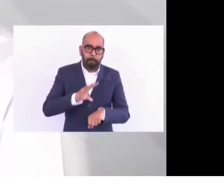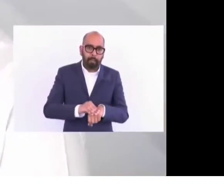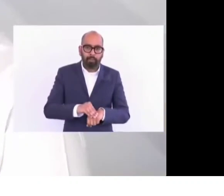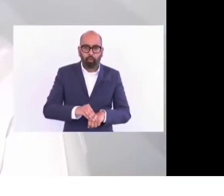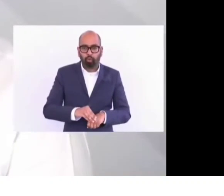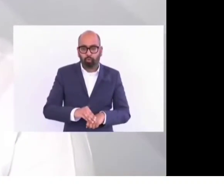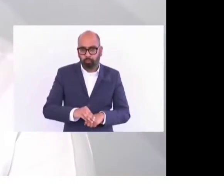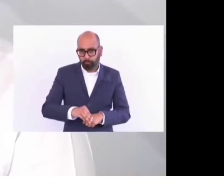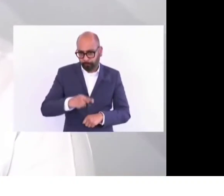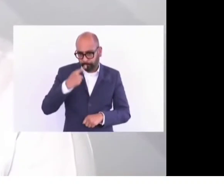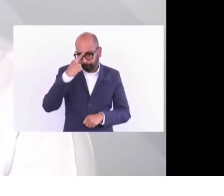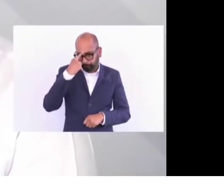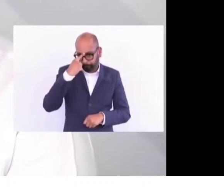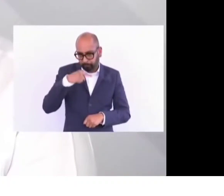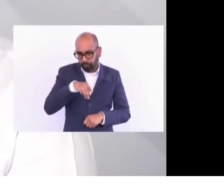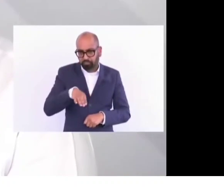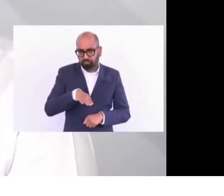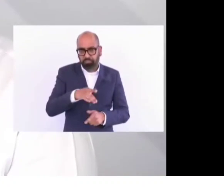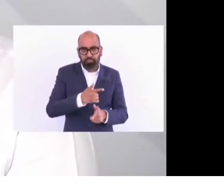porque